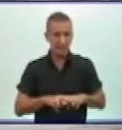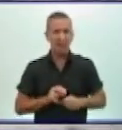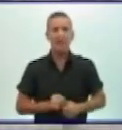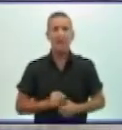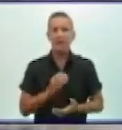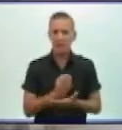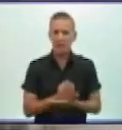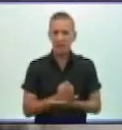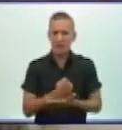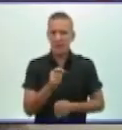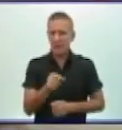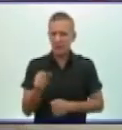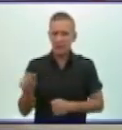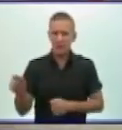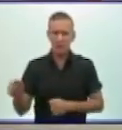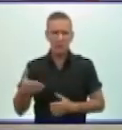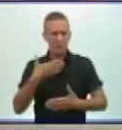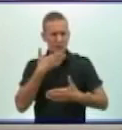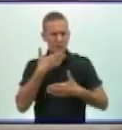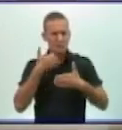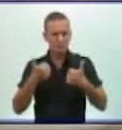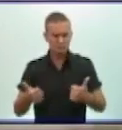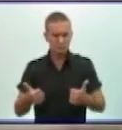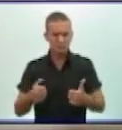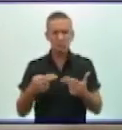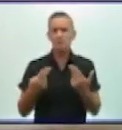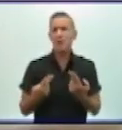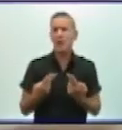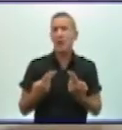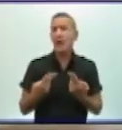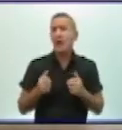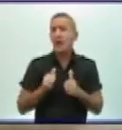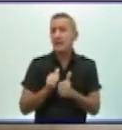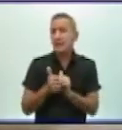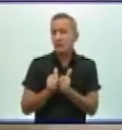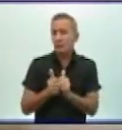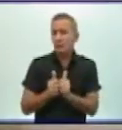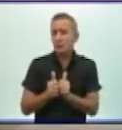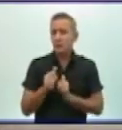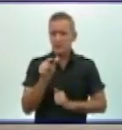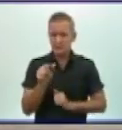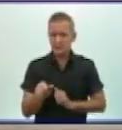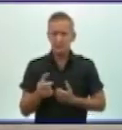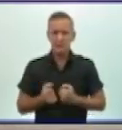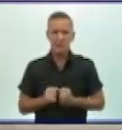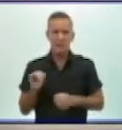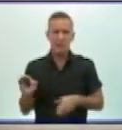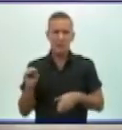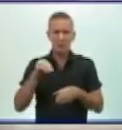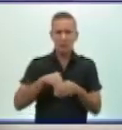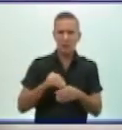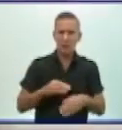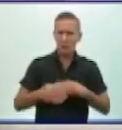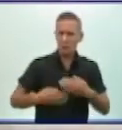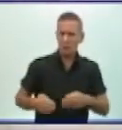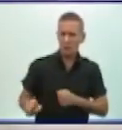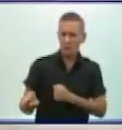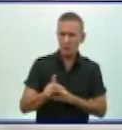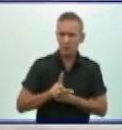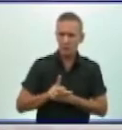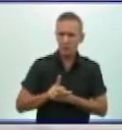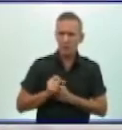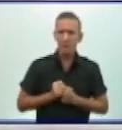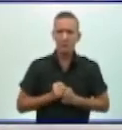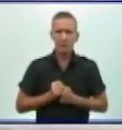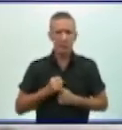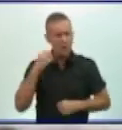deportista. Mella era portador de las ideas de que los centros de estudios deben ser lugares que vinculen a los problemas sociales y formen ciudadanos